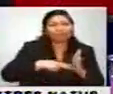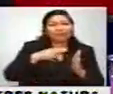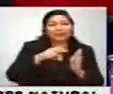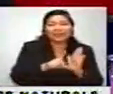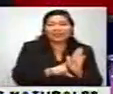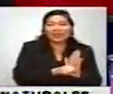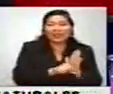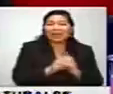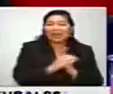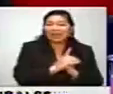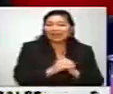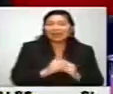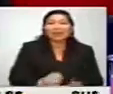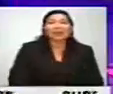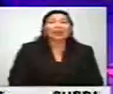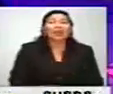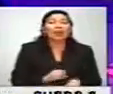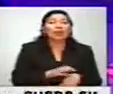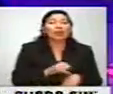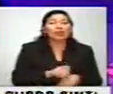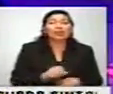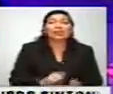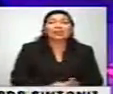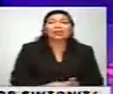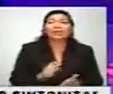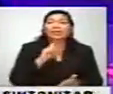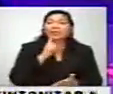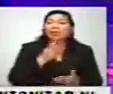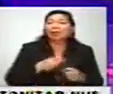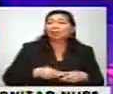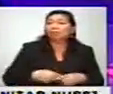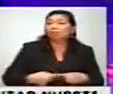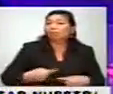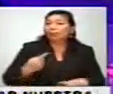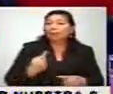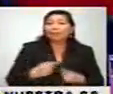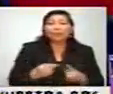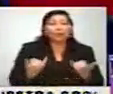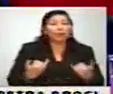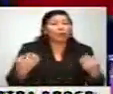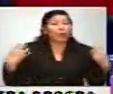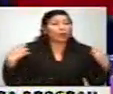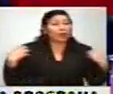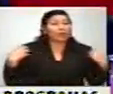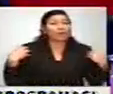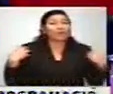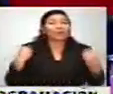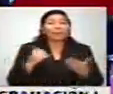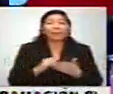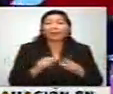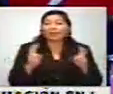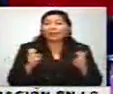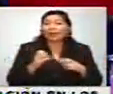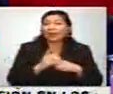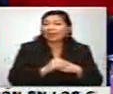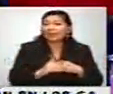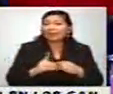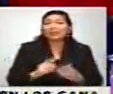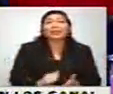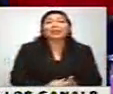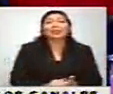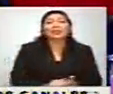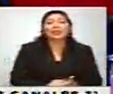la ley de descentralización. El Consejo Nacional de Descentralización se desactivó, ¿no? Pero ahora hay una oficina dedicada al tema de la